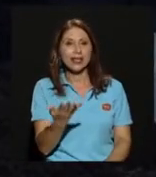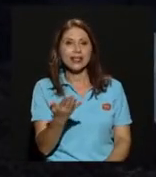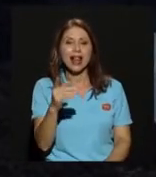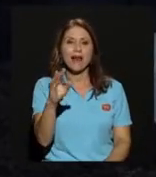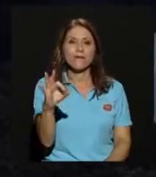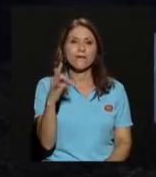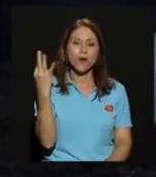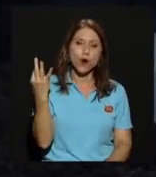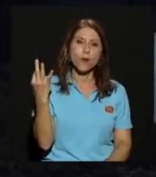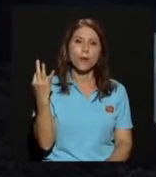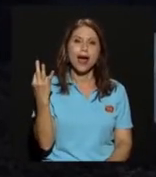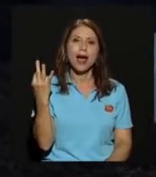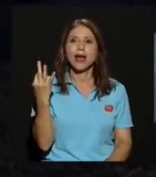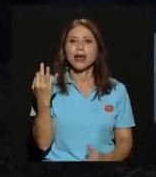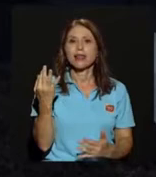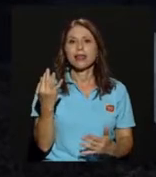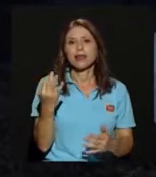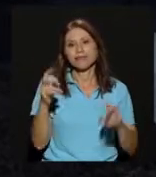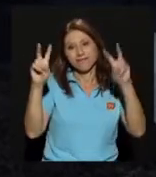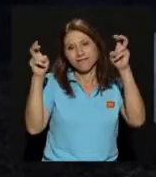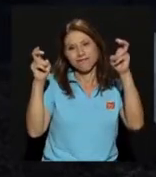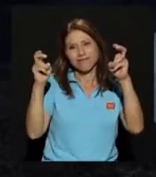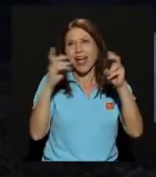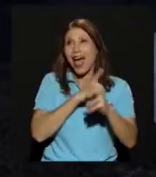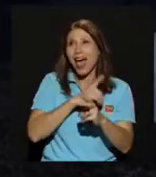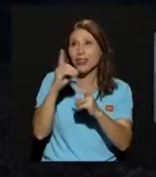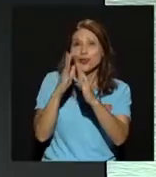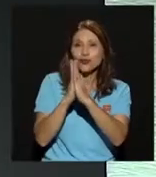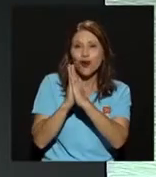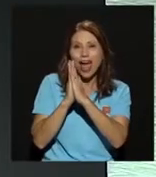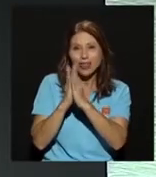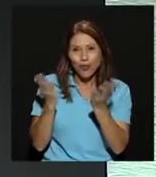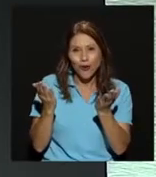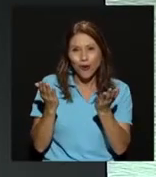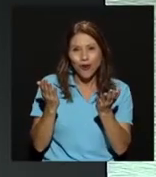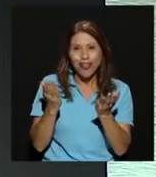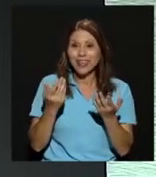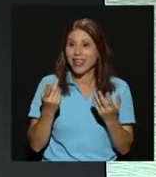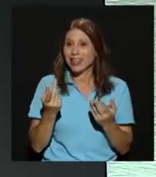forma de a dios rogando que es bajar el débil